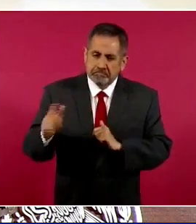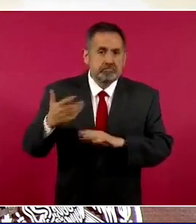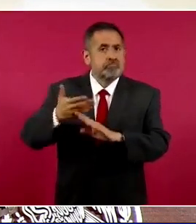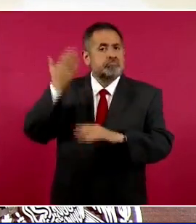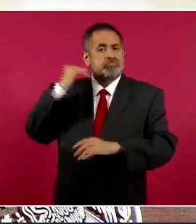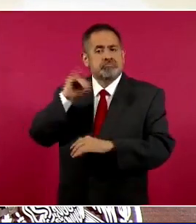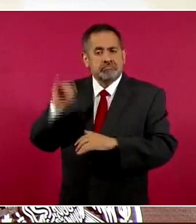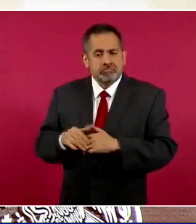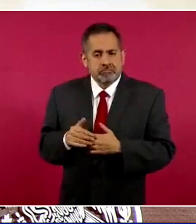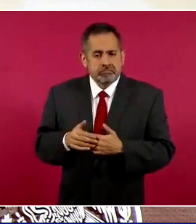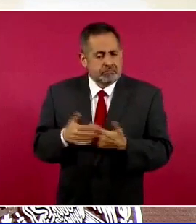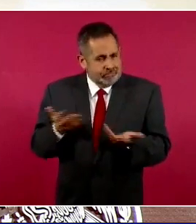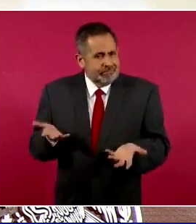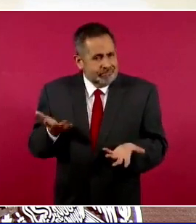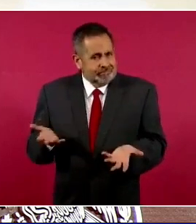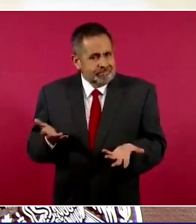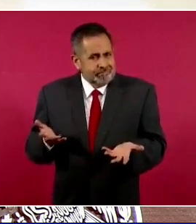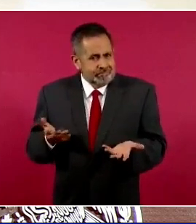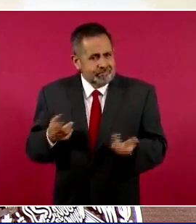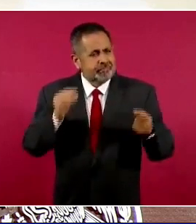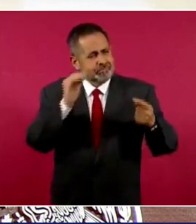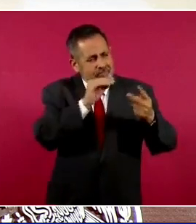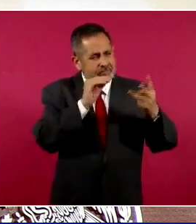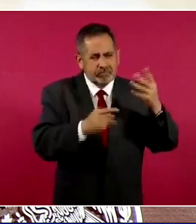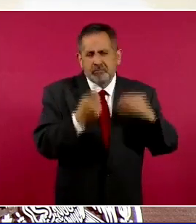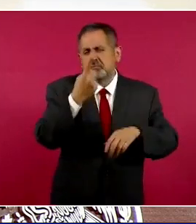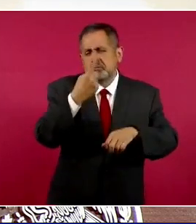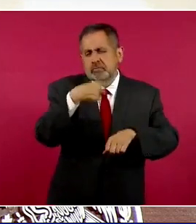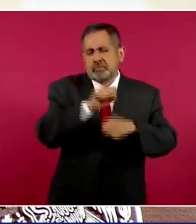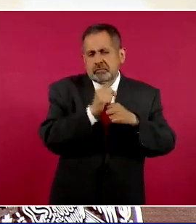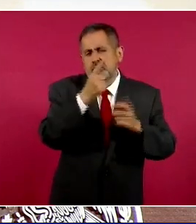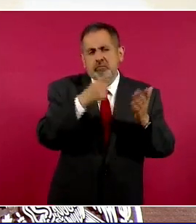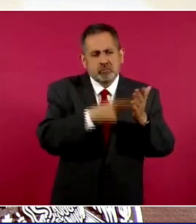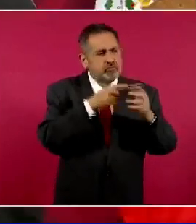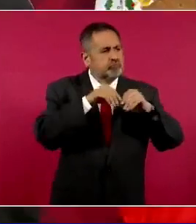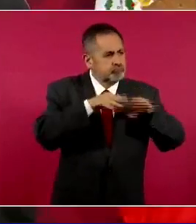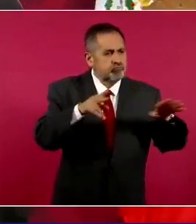Y así, una por semana,